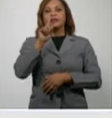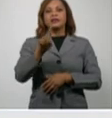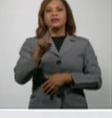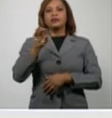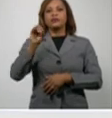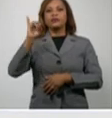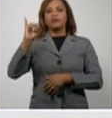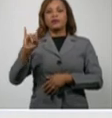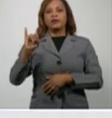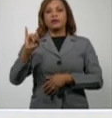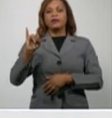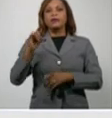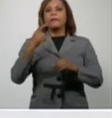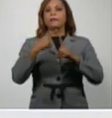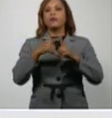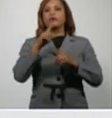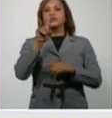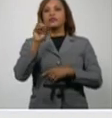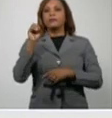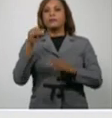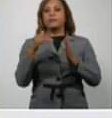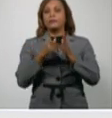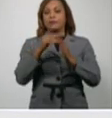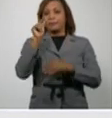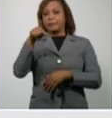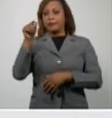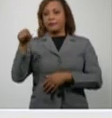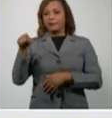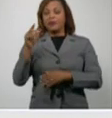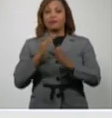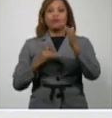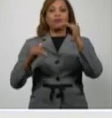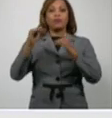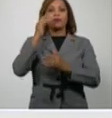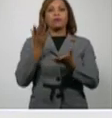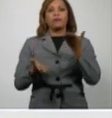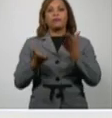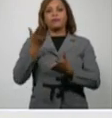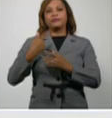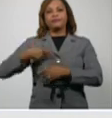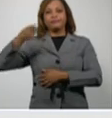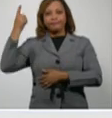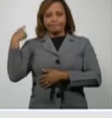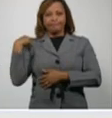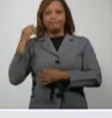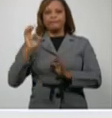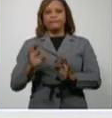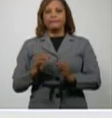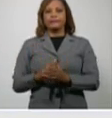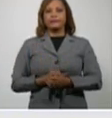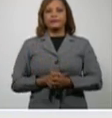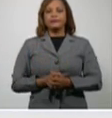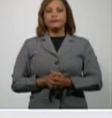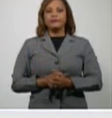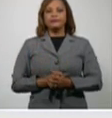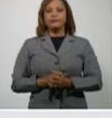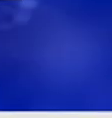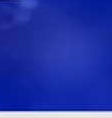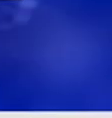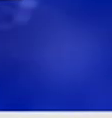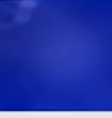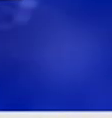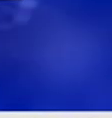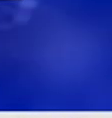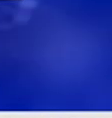por 100.000 habitantes, superior a la del día de ayer y como expresión del número de casos que se diagnostican.